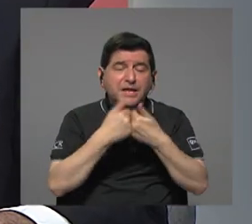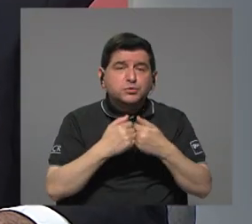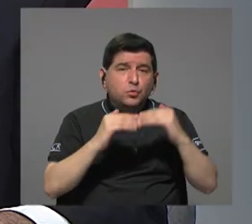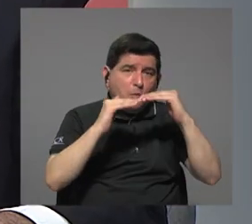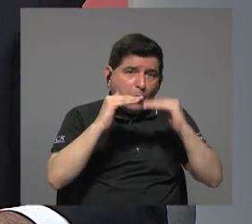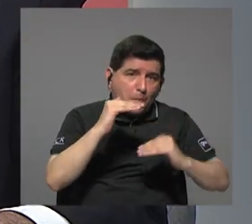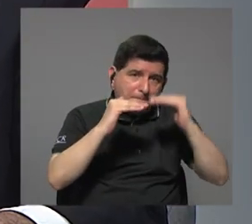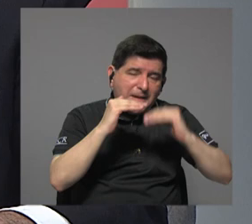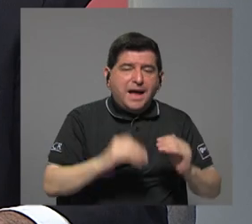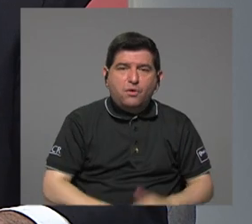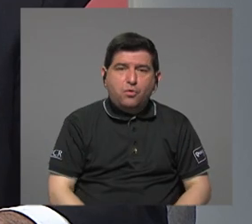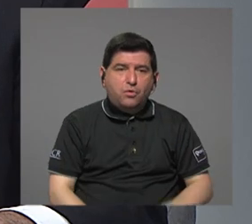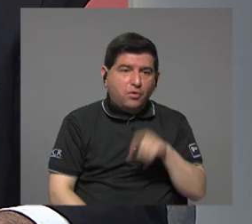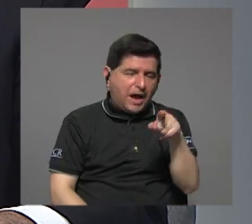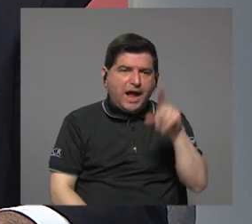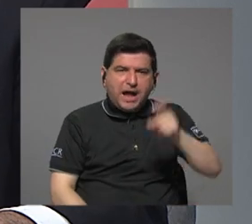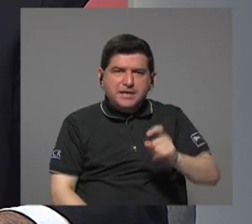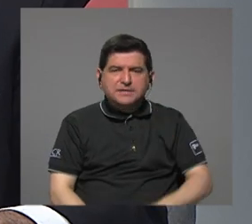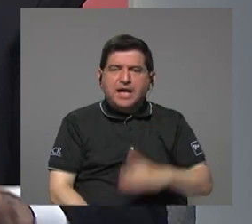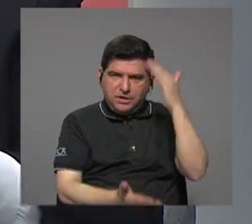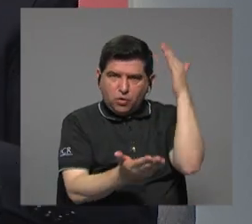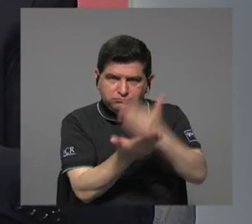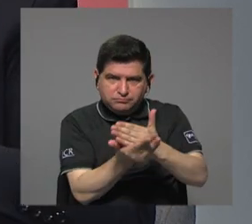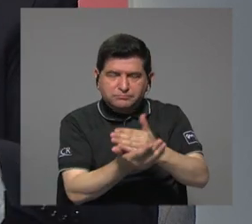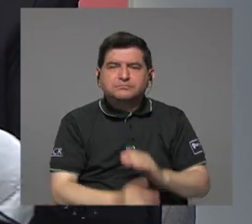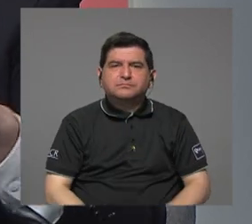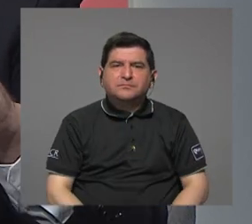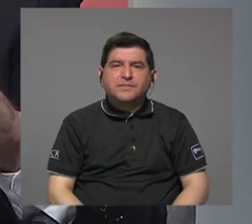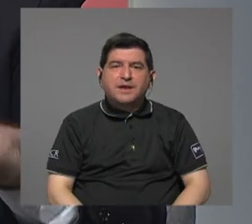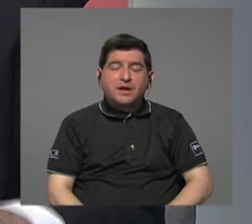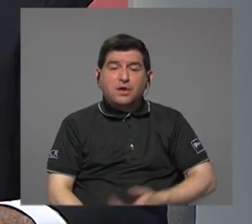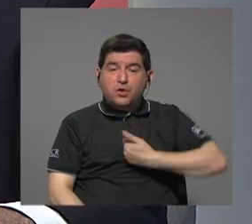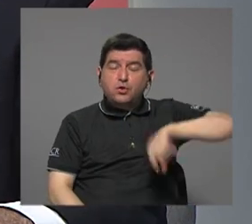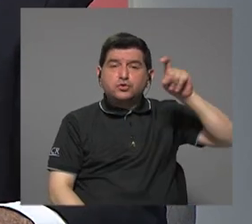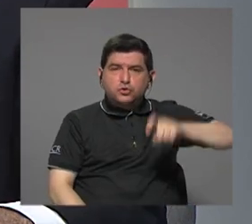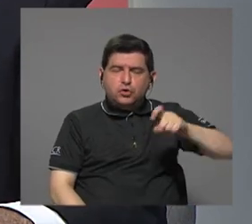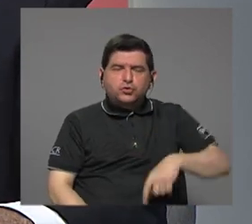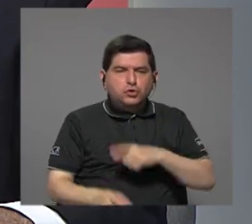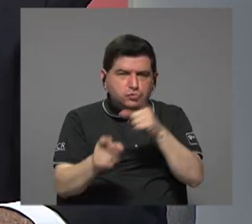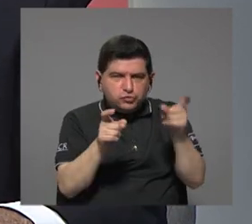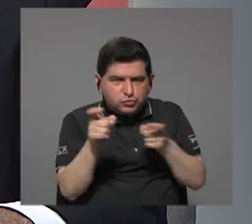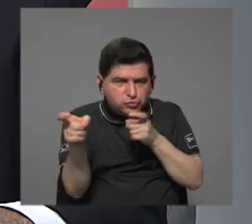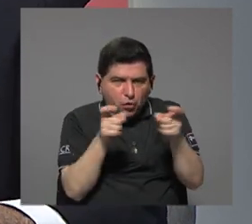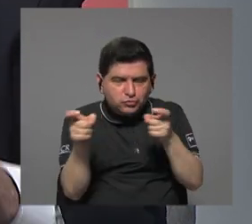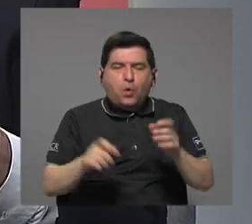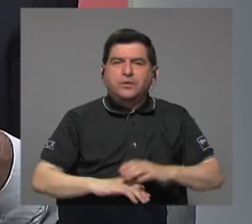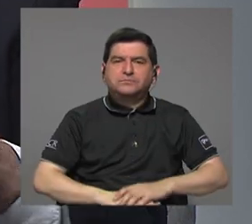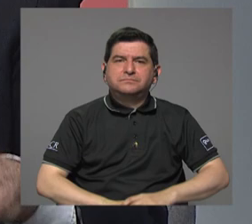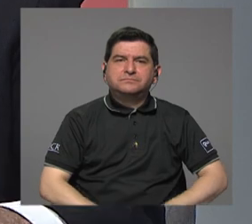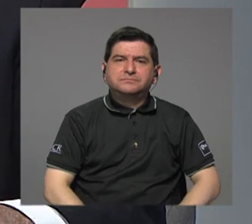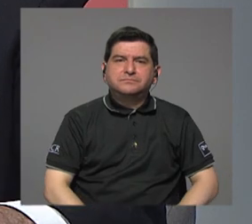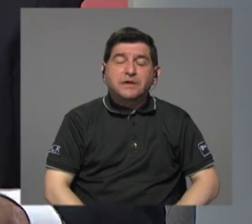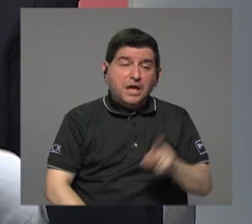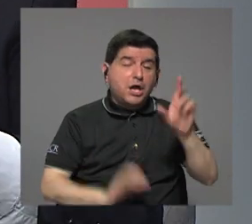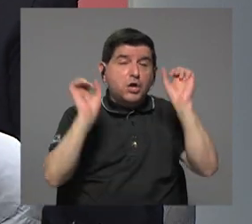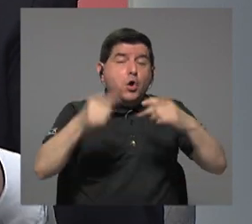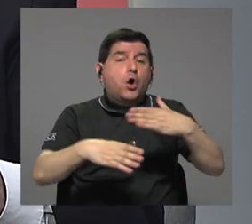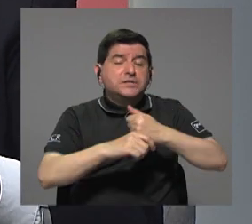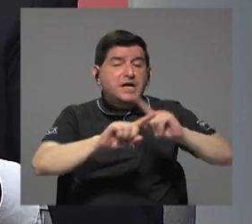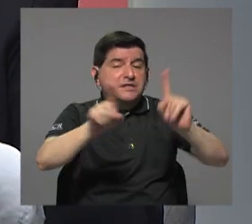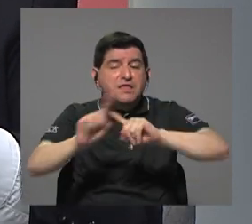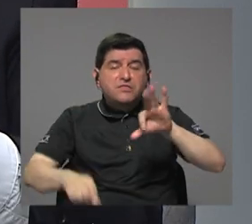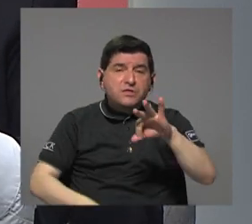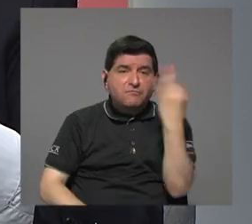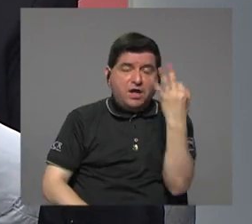ahí es donde hay que poner freno ahí es donde tenemos nosotros que entrar a regular y eso se puede hacer de muchas